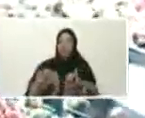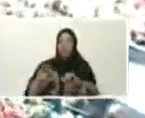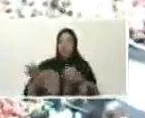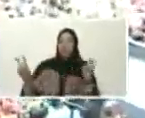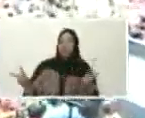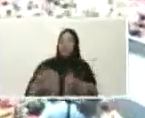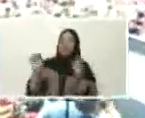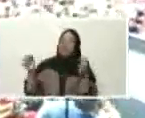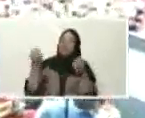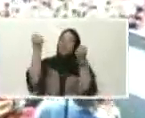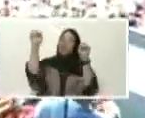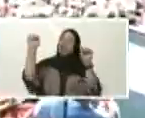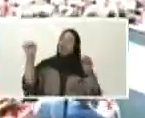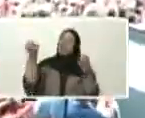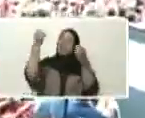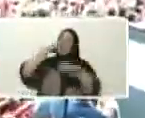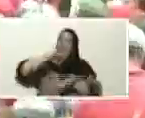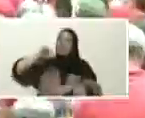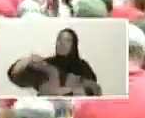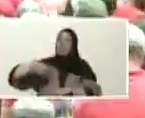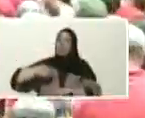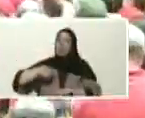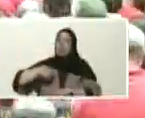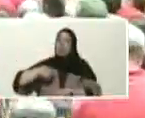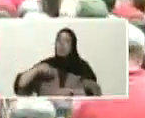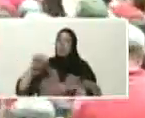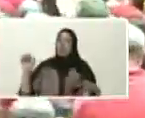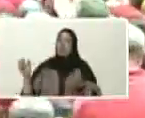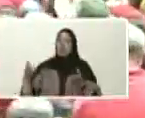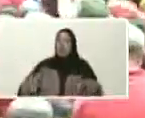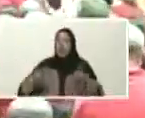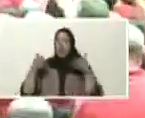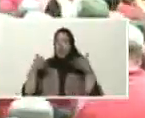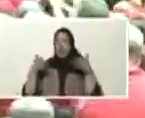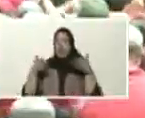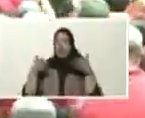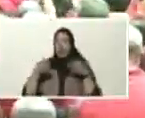victoria, porque nosotros venceremos.